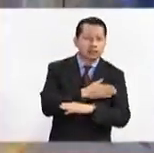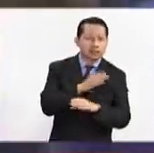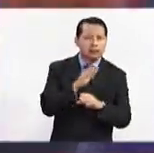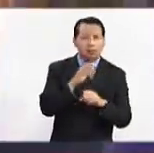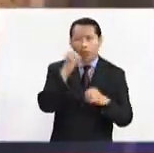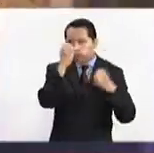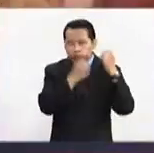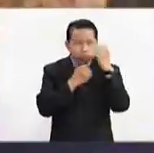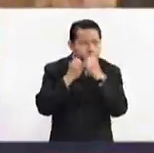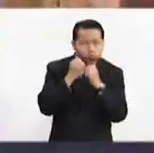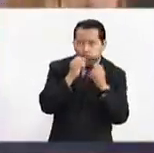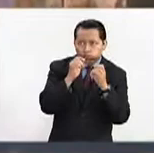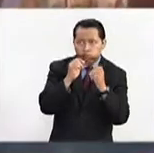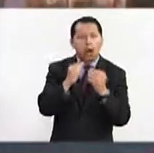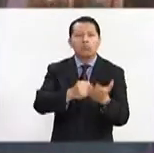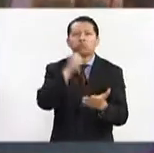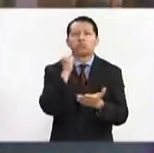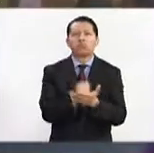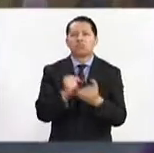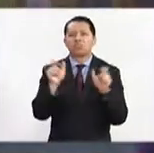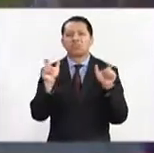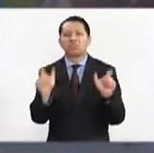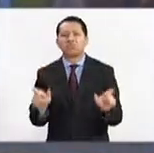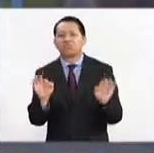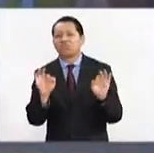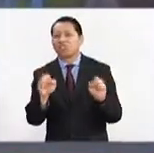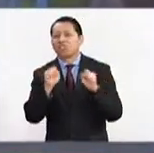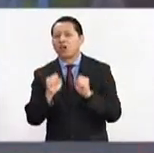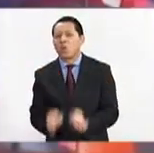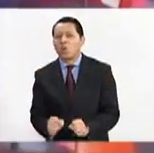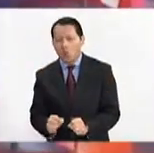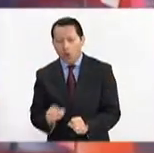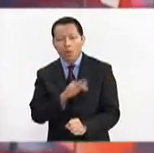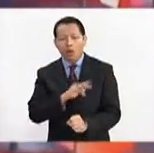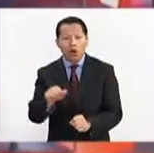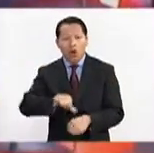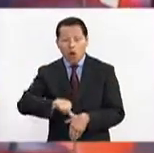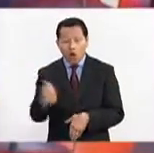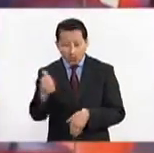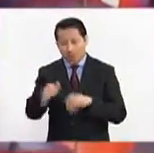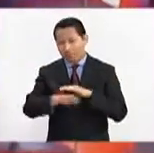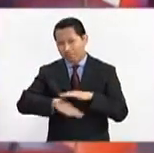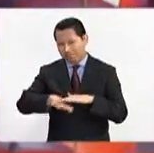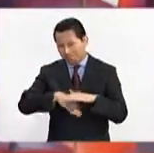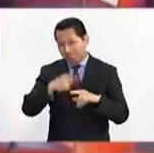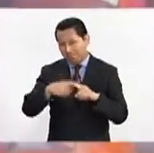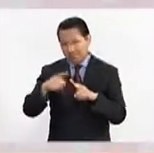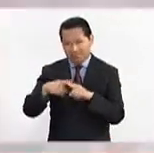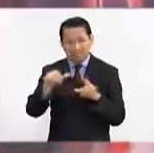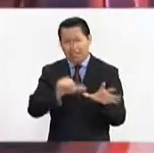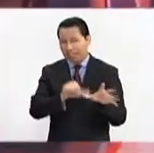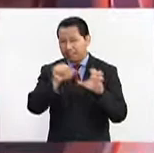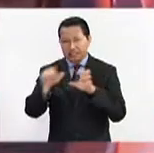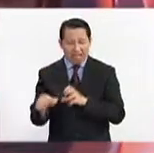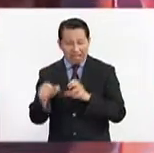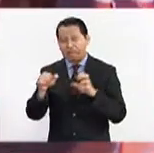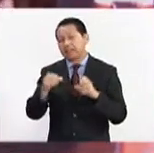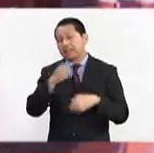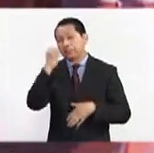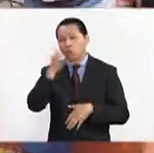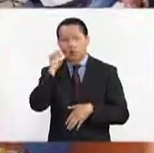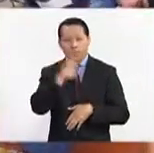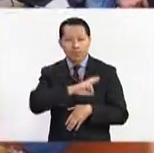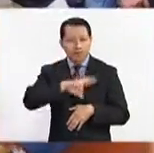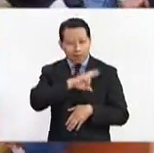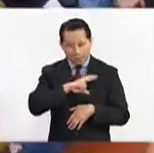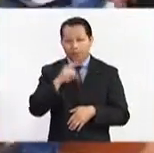seguridad. Obtuvieron ya su dictamen otras 201 escuelas públicas de educación básica, más de 600 instituciones particulares también